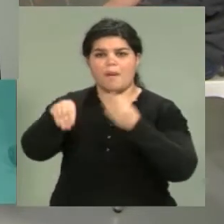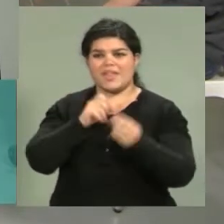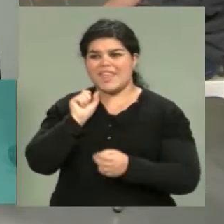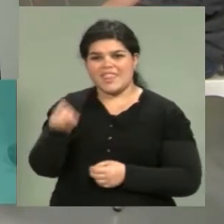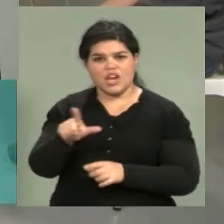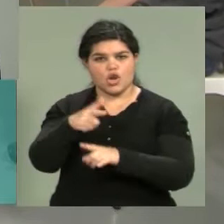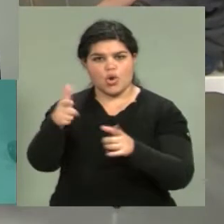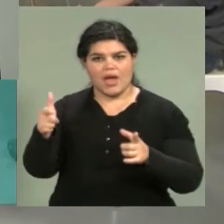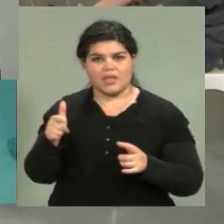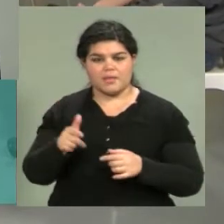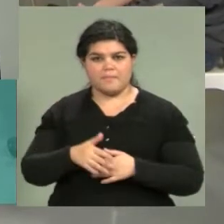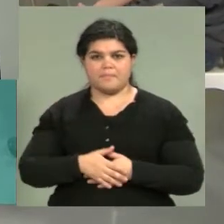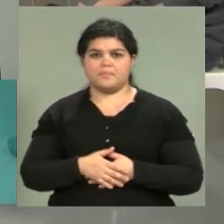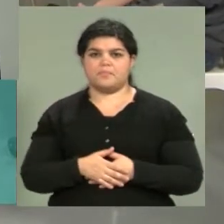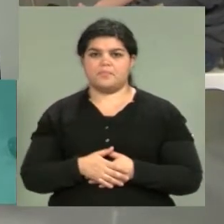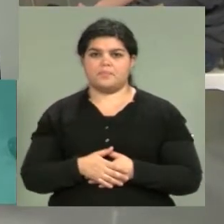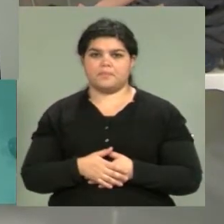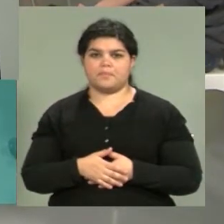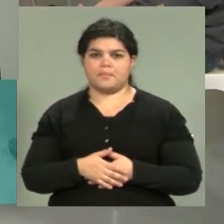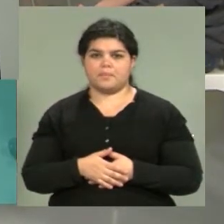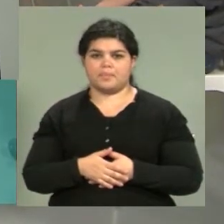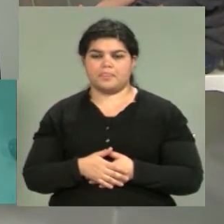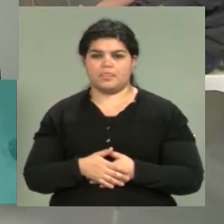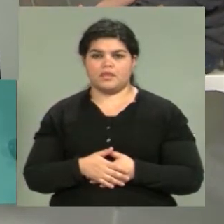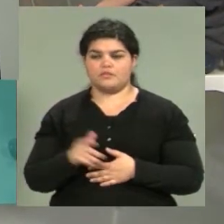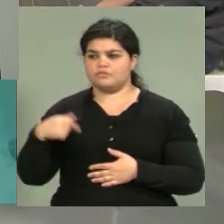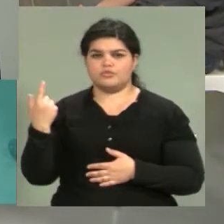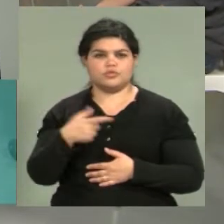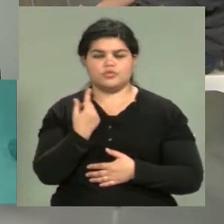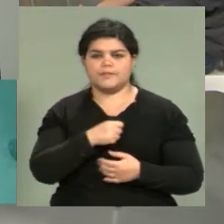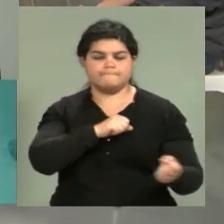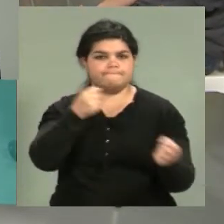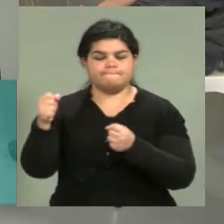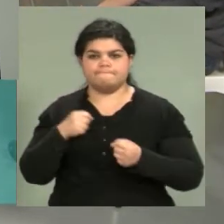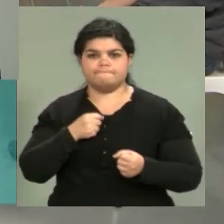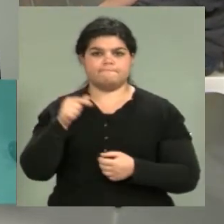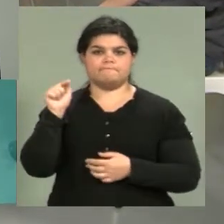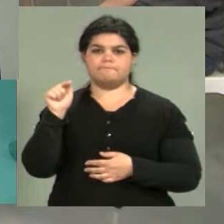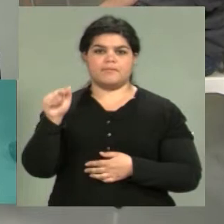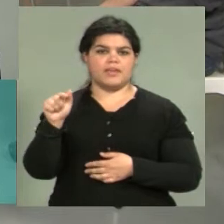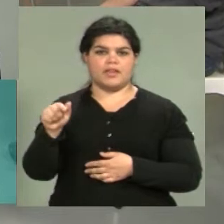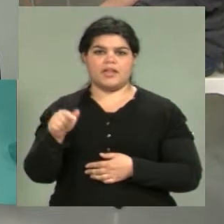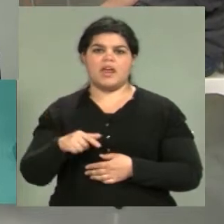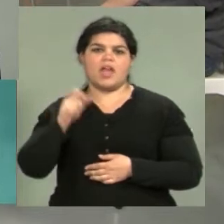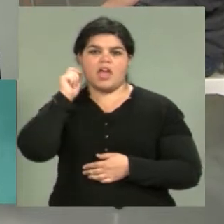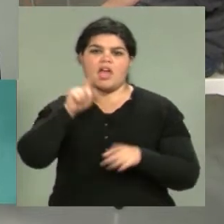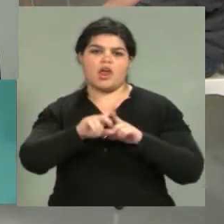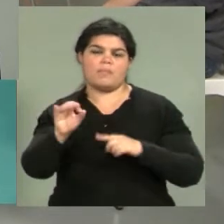había formado familia propia. Nosotros estábamos desesperados, era nuestro hermano para nosotras, era nuestro hermano